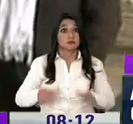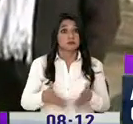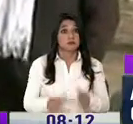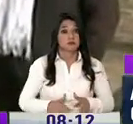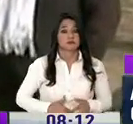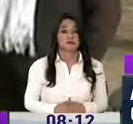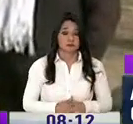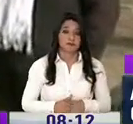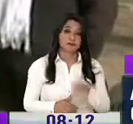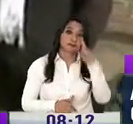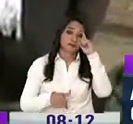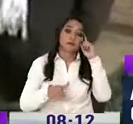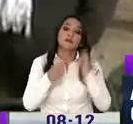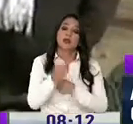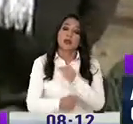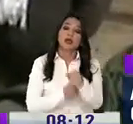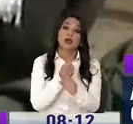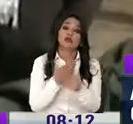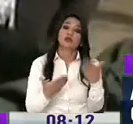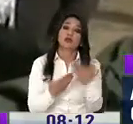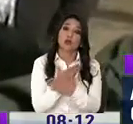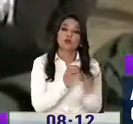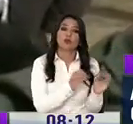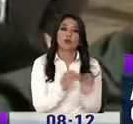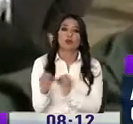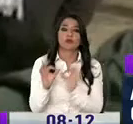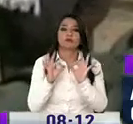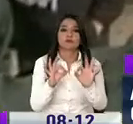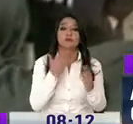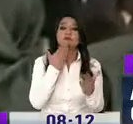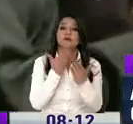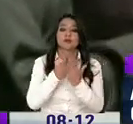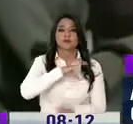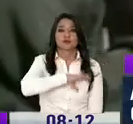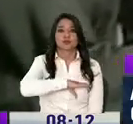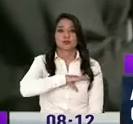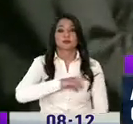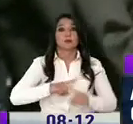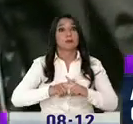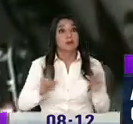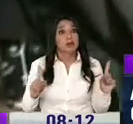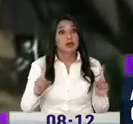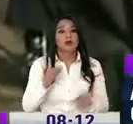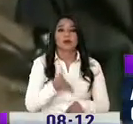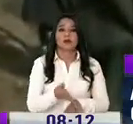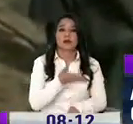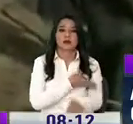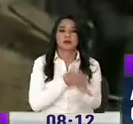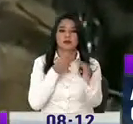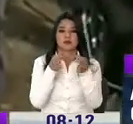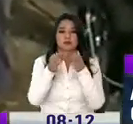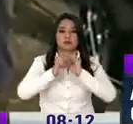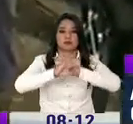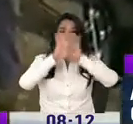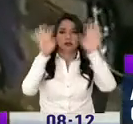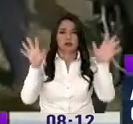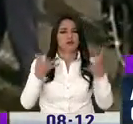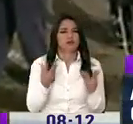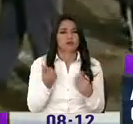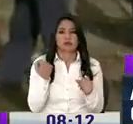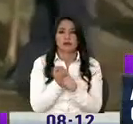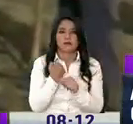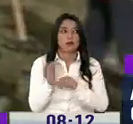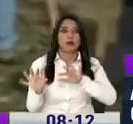Entonces, este año nos hemos organizado y queremos agradecer al municipio, pero no sin antes dejar en claro que nos hace falta mucho trabajo hacia